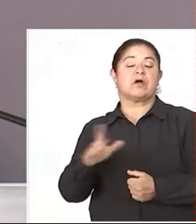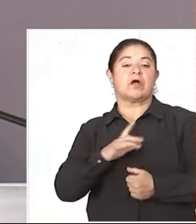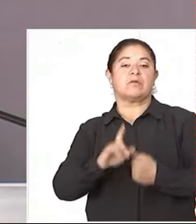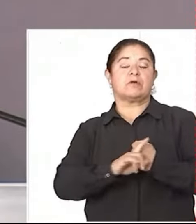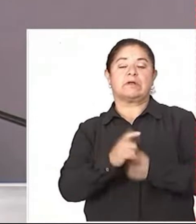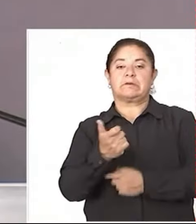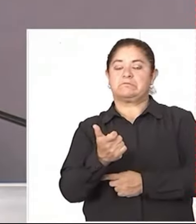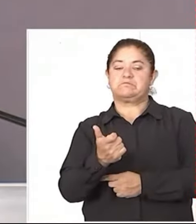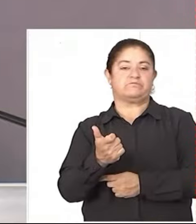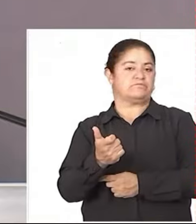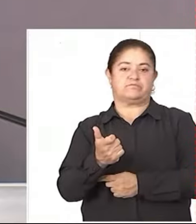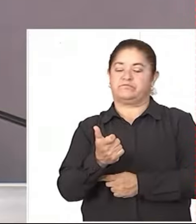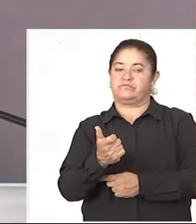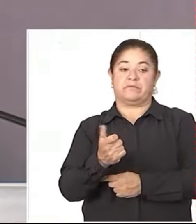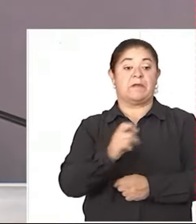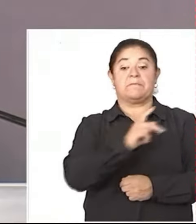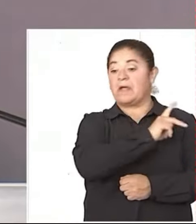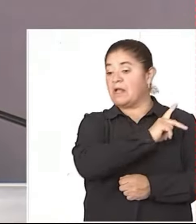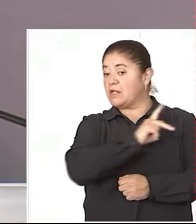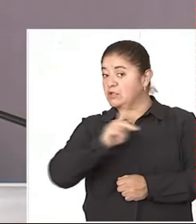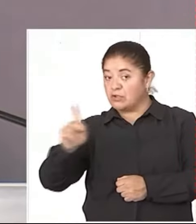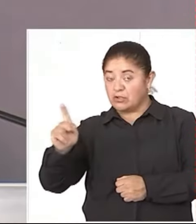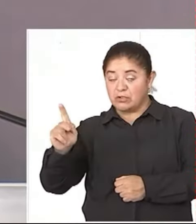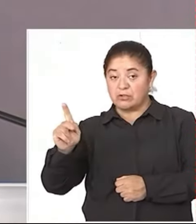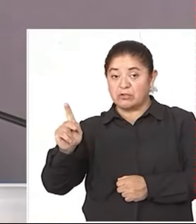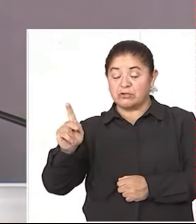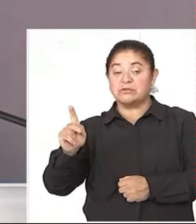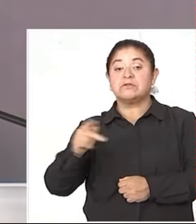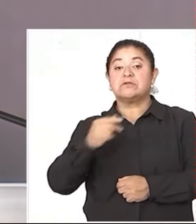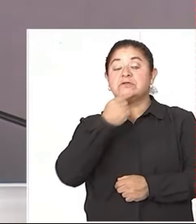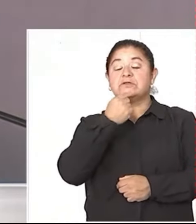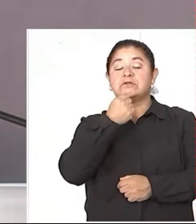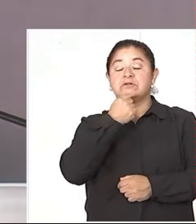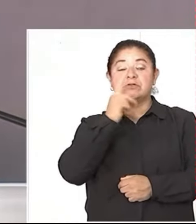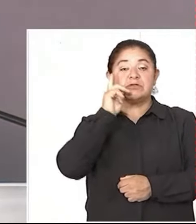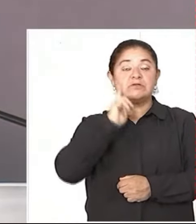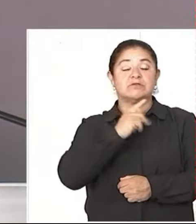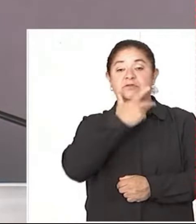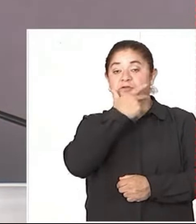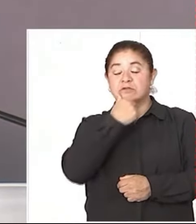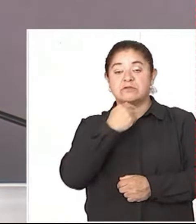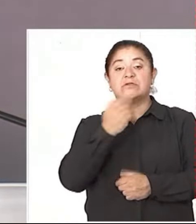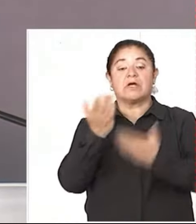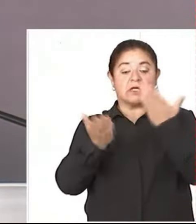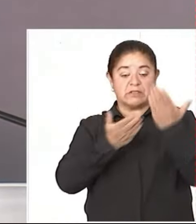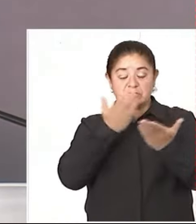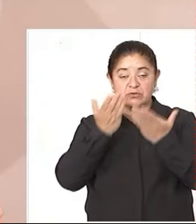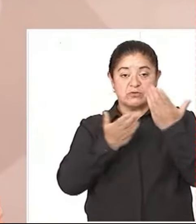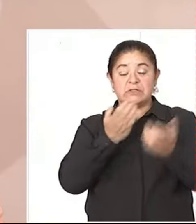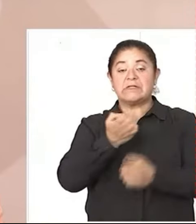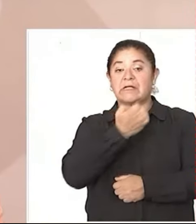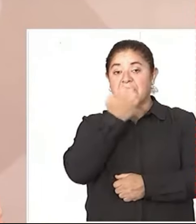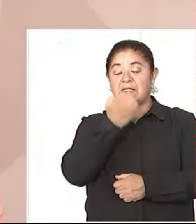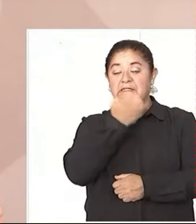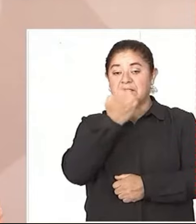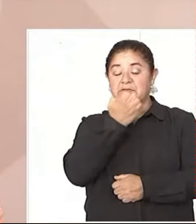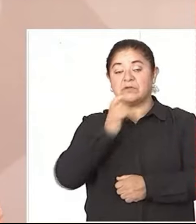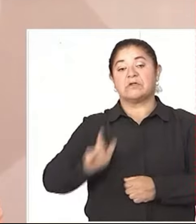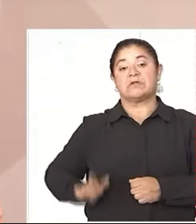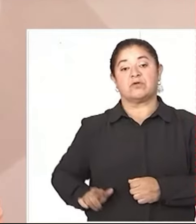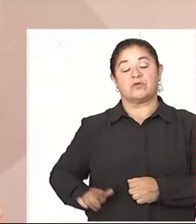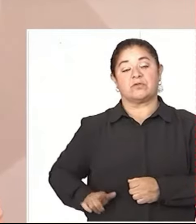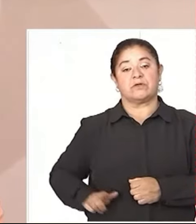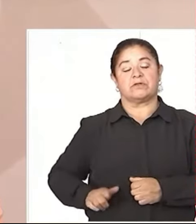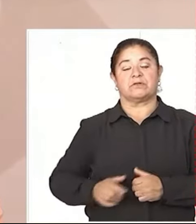recibir la pensión del adulto mayor bueno con este gran proyecto que la presidenta va a lanzar para